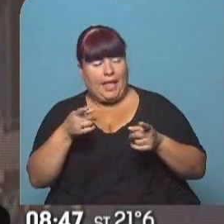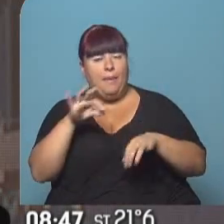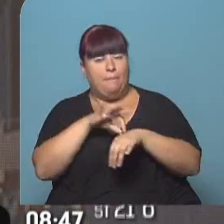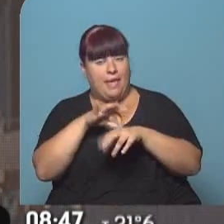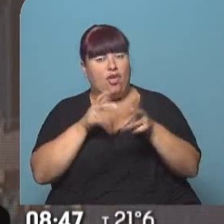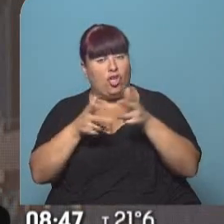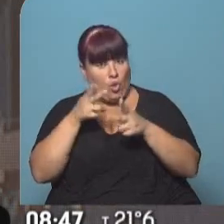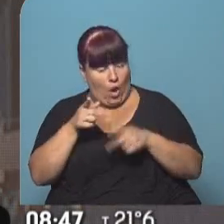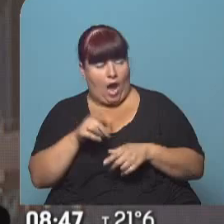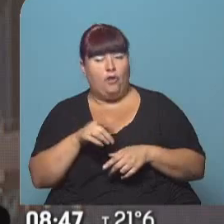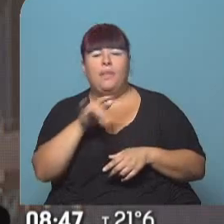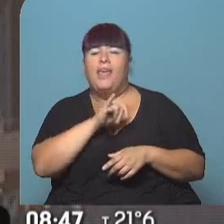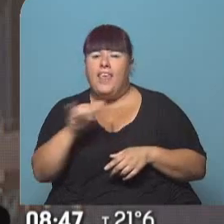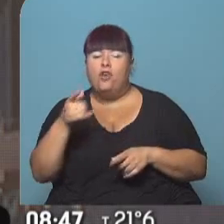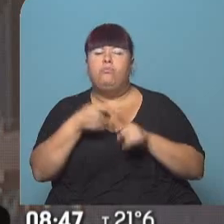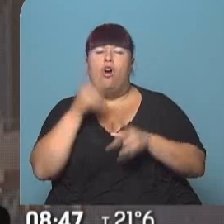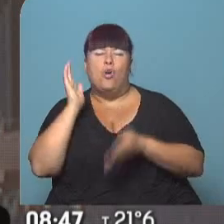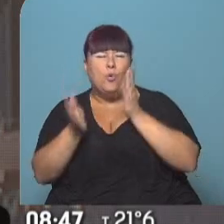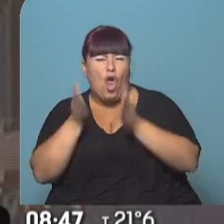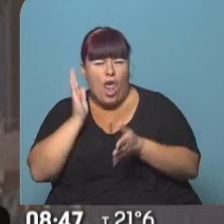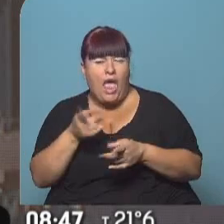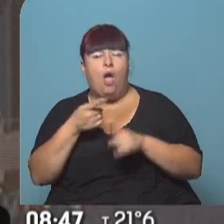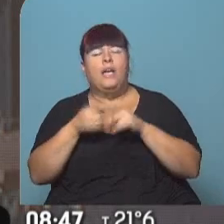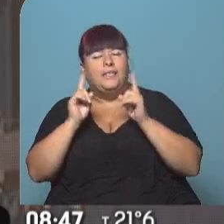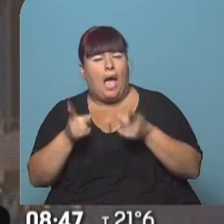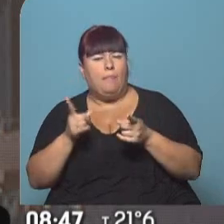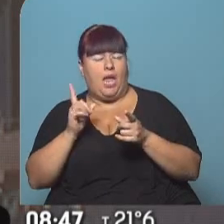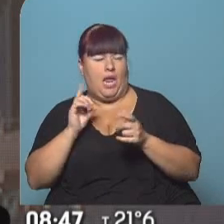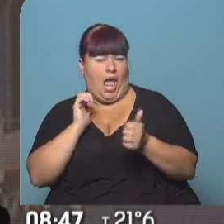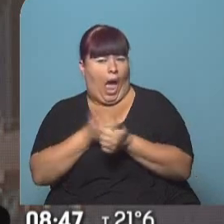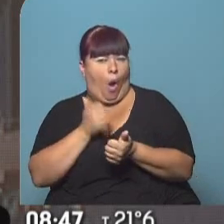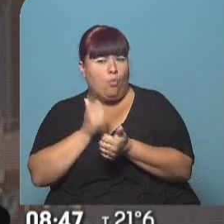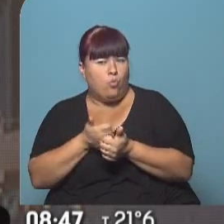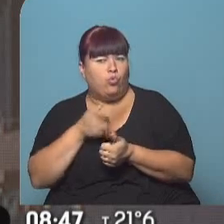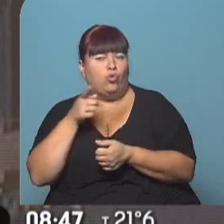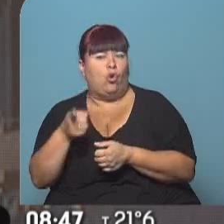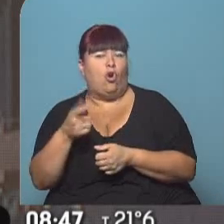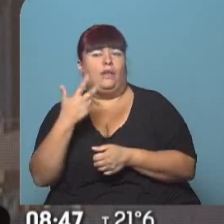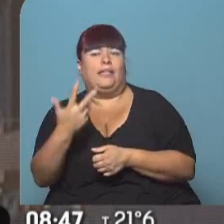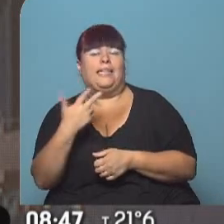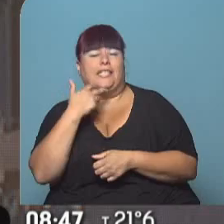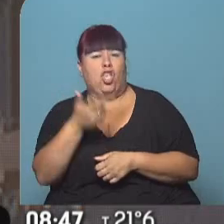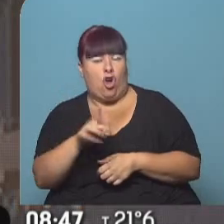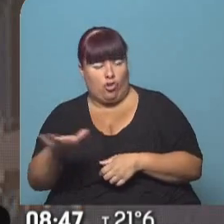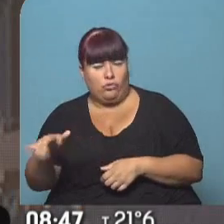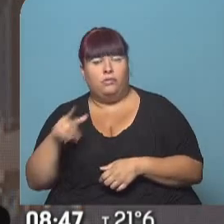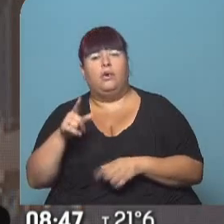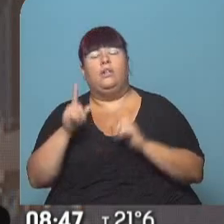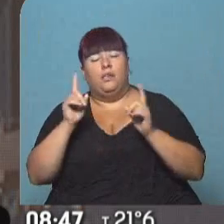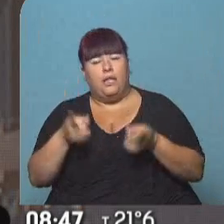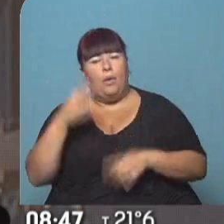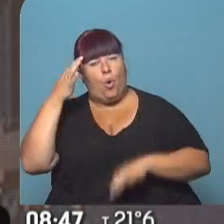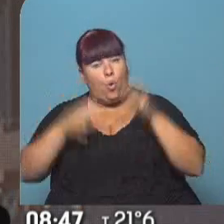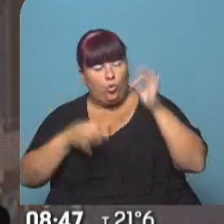médico cirujano. Lo denunció por violencia y por además abusos sexuales contra sus tres hijos. Precisamente